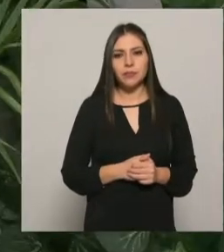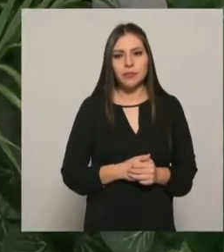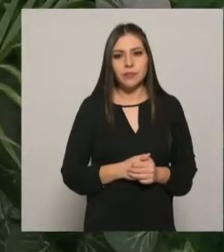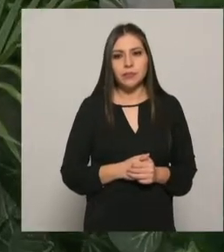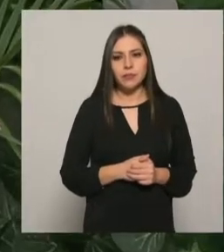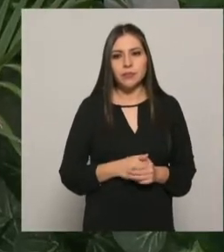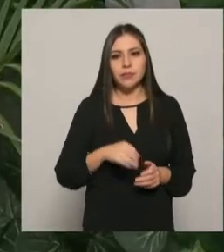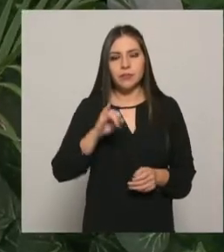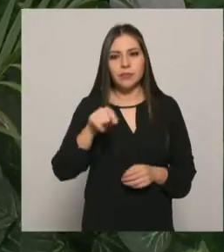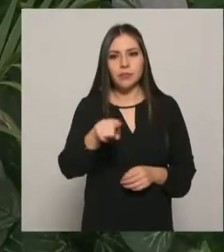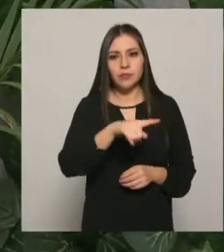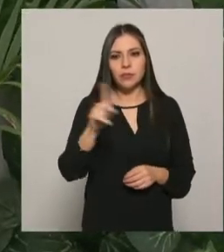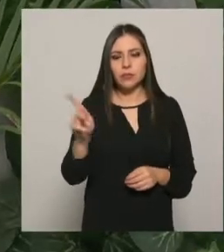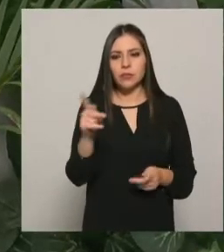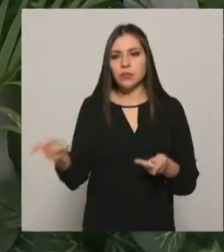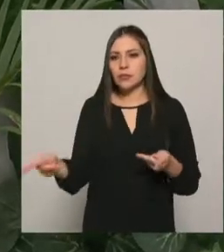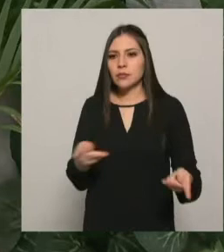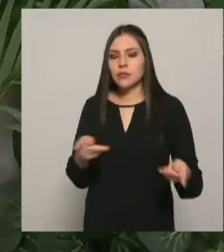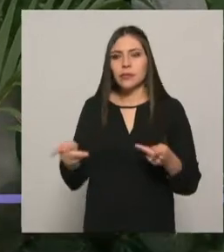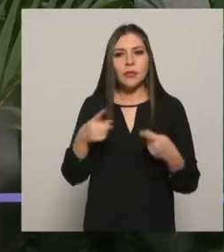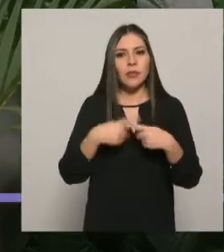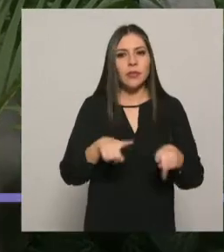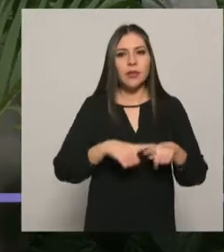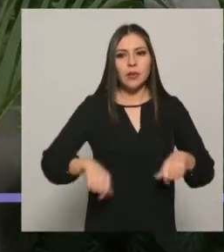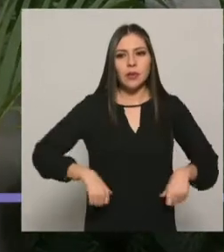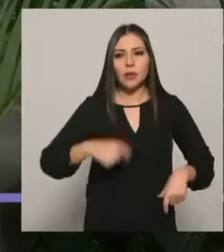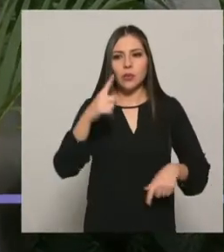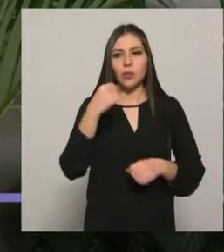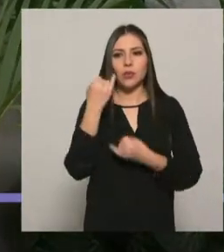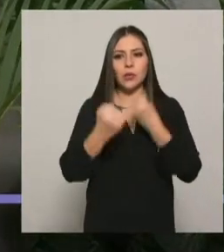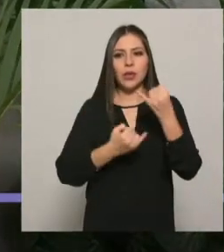llevar a cabo distintas actividades, ¿no? Uno de ellos es el juego de pelota.